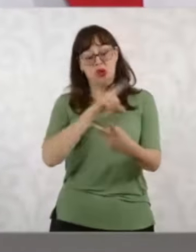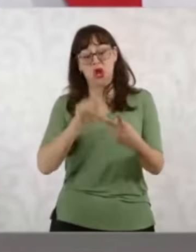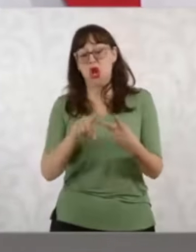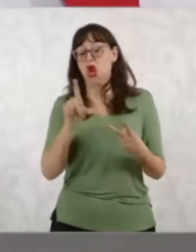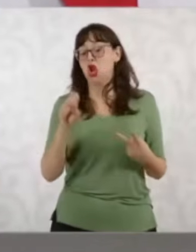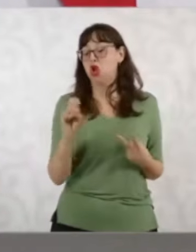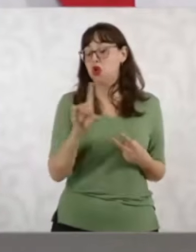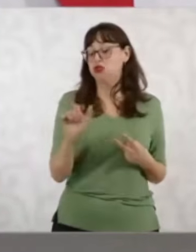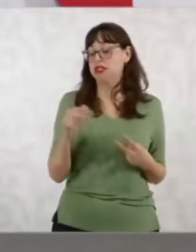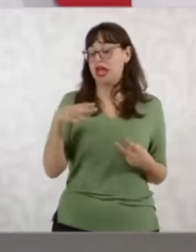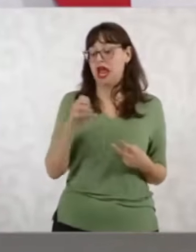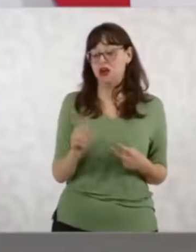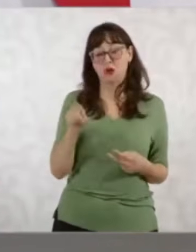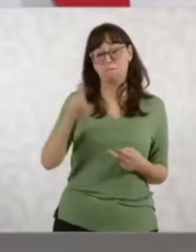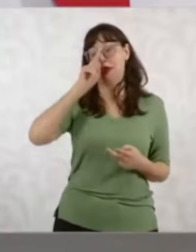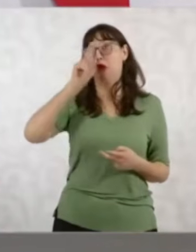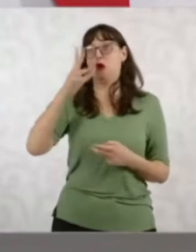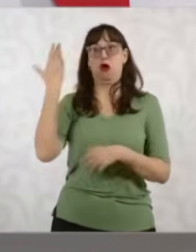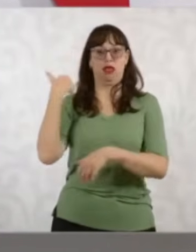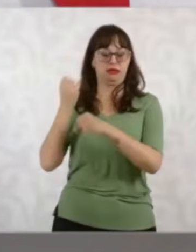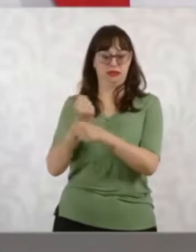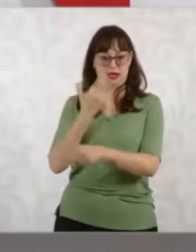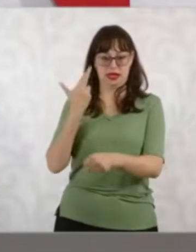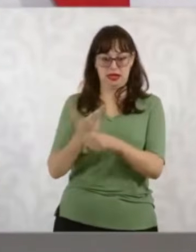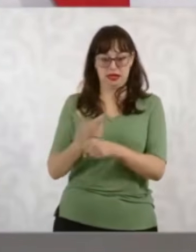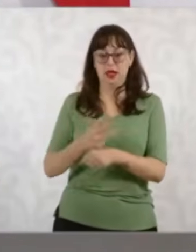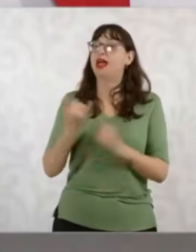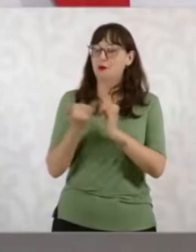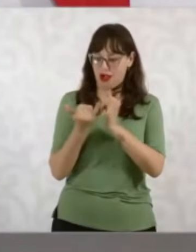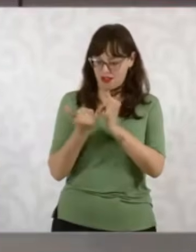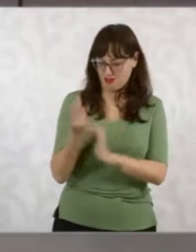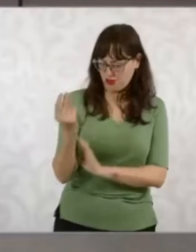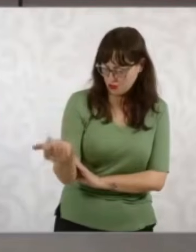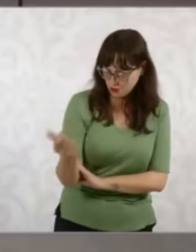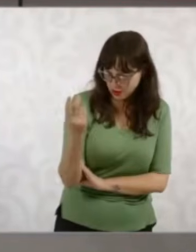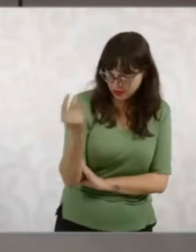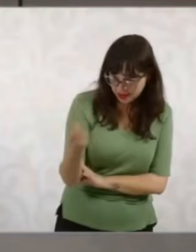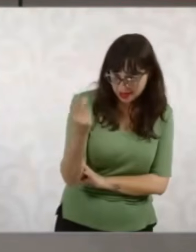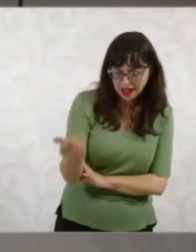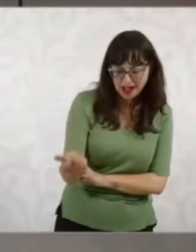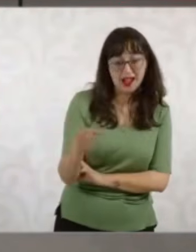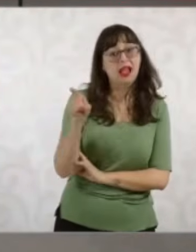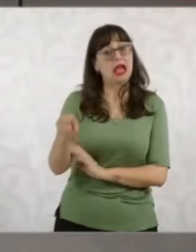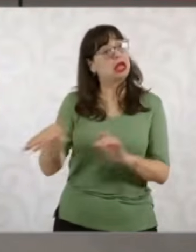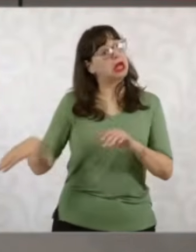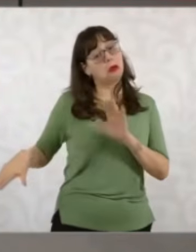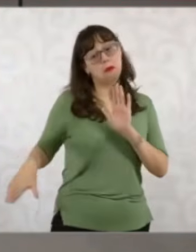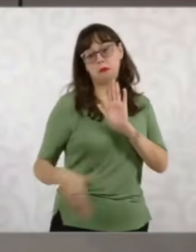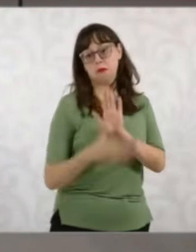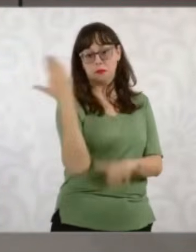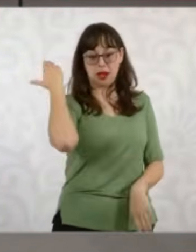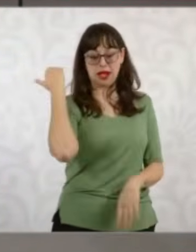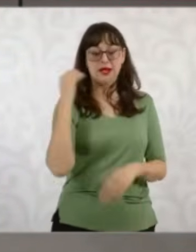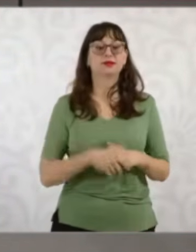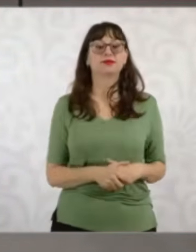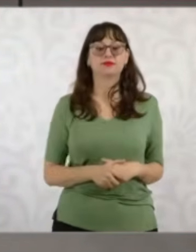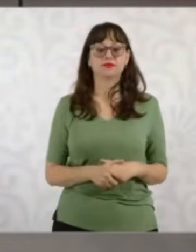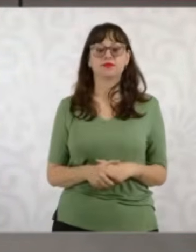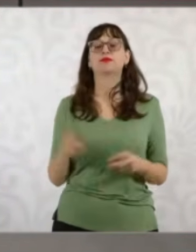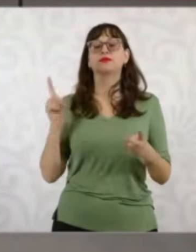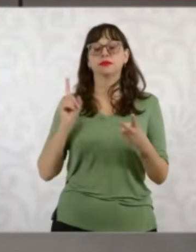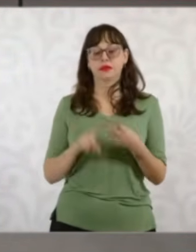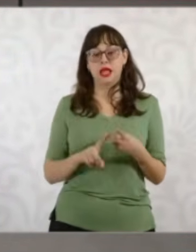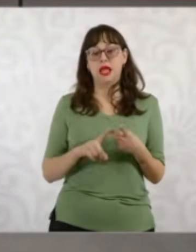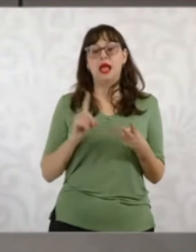país, nuevamente, pero le truena los dedos Trump y sale volando a la final. Van